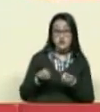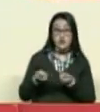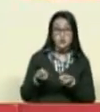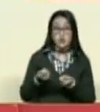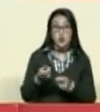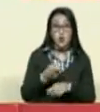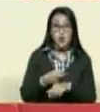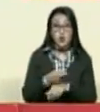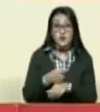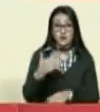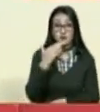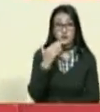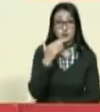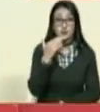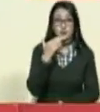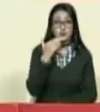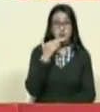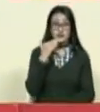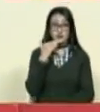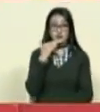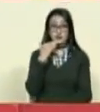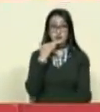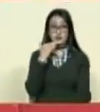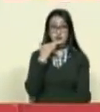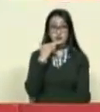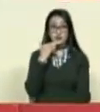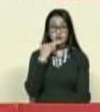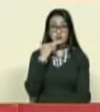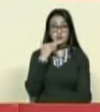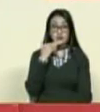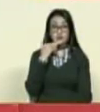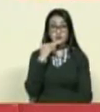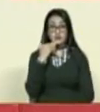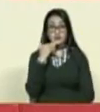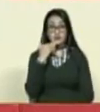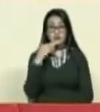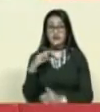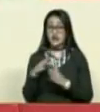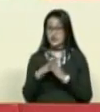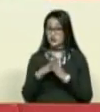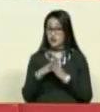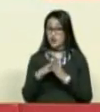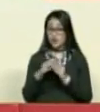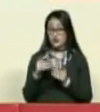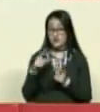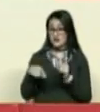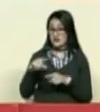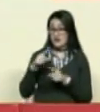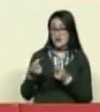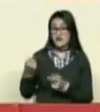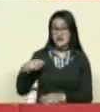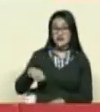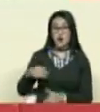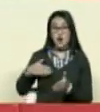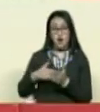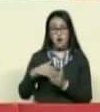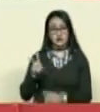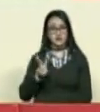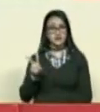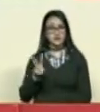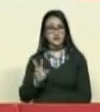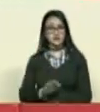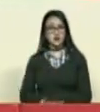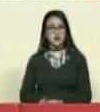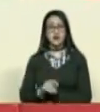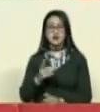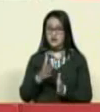del gobierno de los Estados Unidos y de sus cipayos financieros, de sus chacales financieros contra nuestro país. Entramos